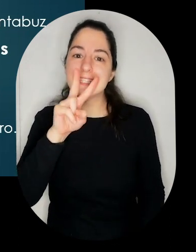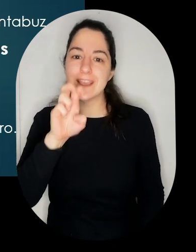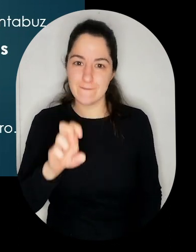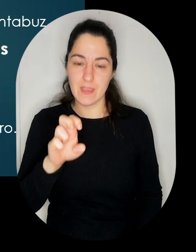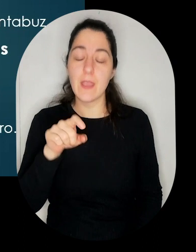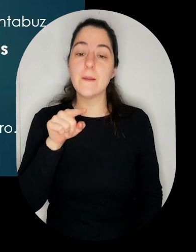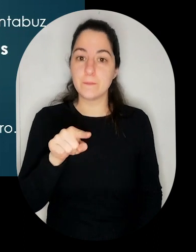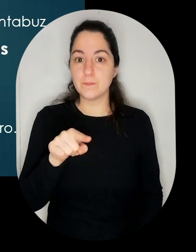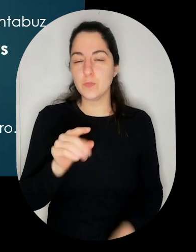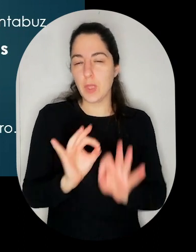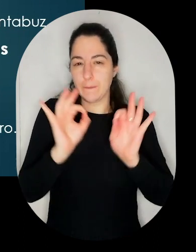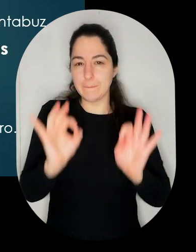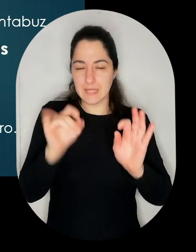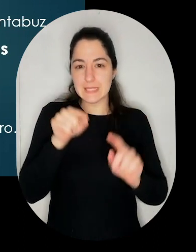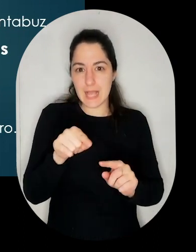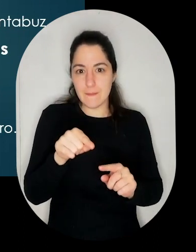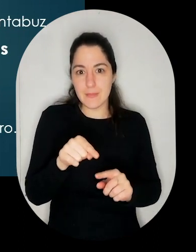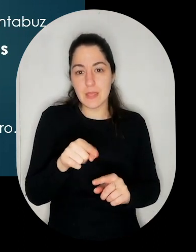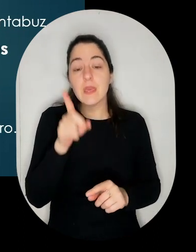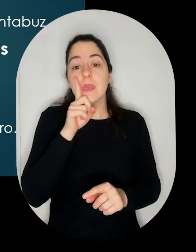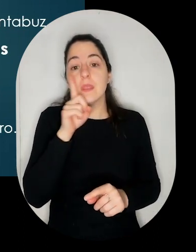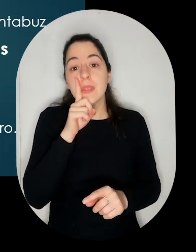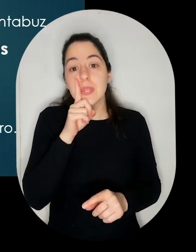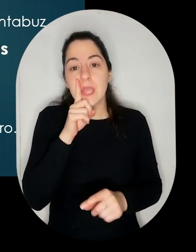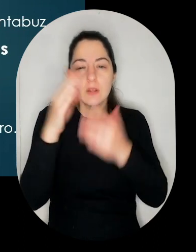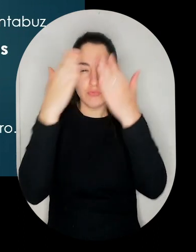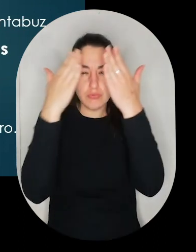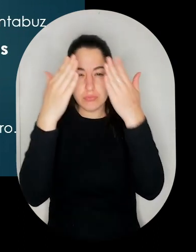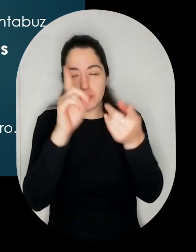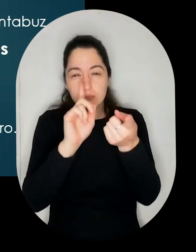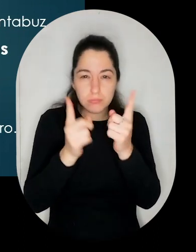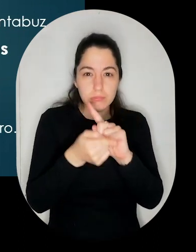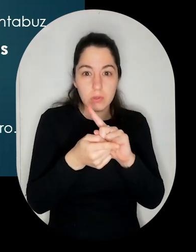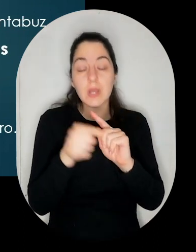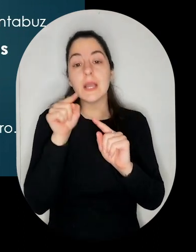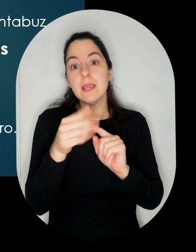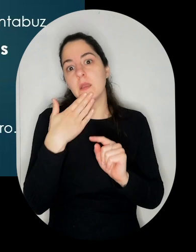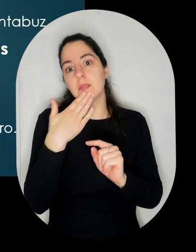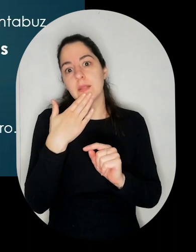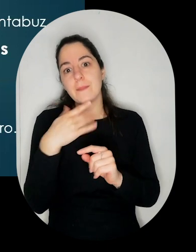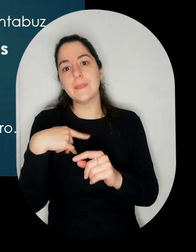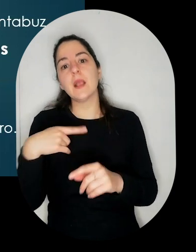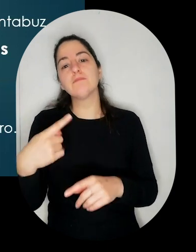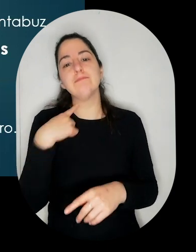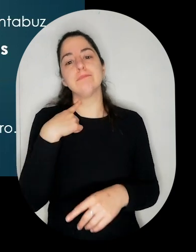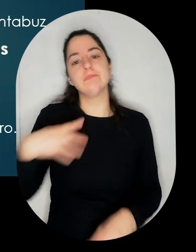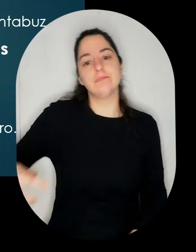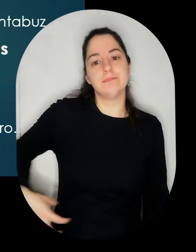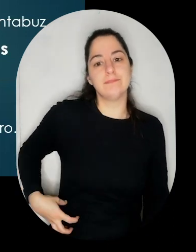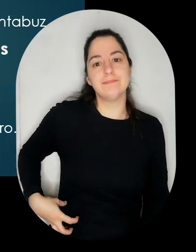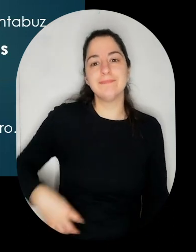particularmente Paneolus sí contiene psilocibina, pero además también tiene agentes nefrotóxicos, por tanto tampoco es